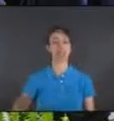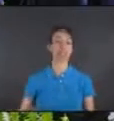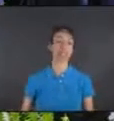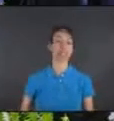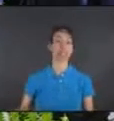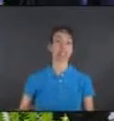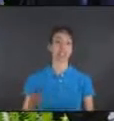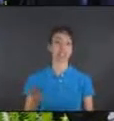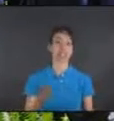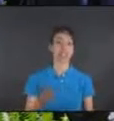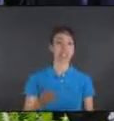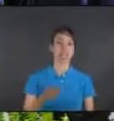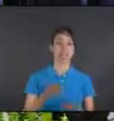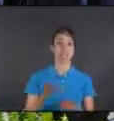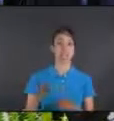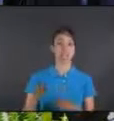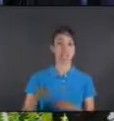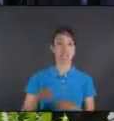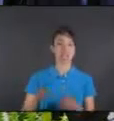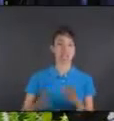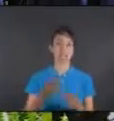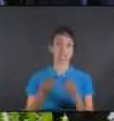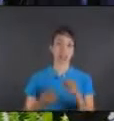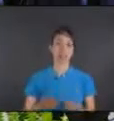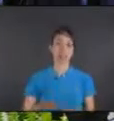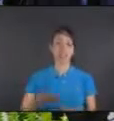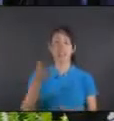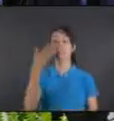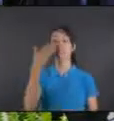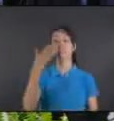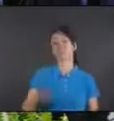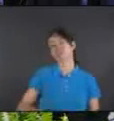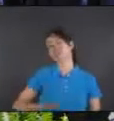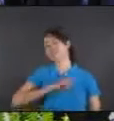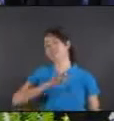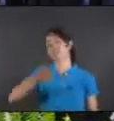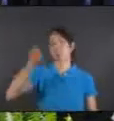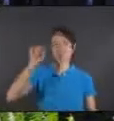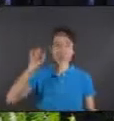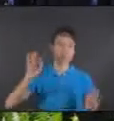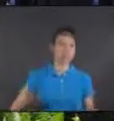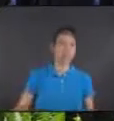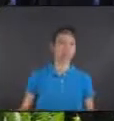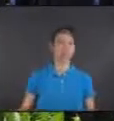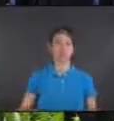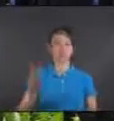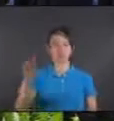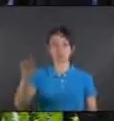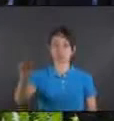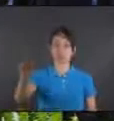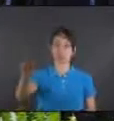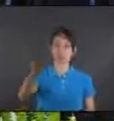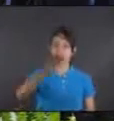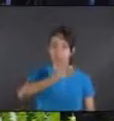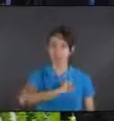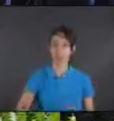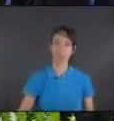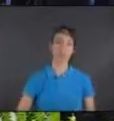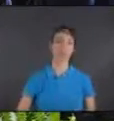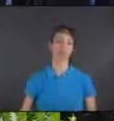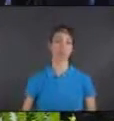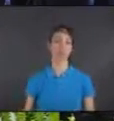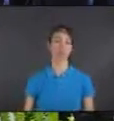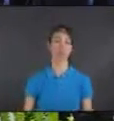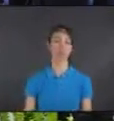son sus costumbres, hombre. Ay, ¿qué tiene de malo que quemen un poco de incienso ahí en el altar? Pues está bueno que